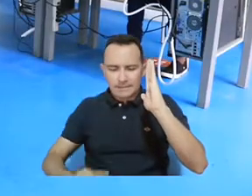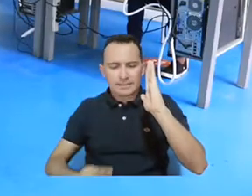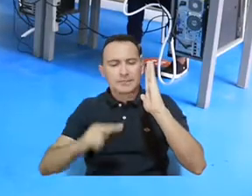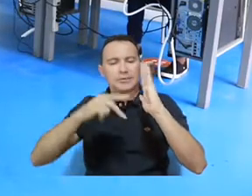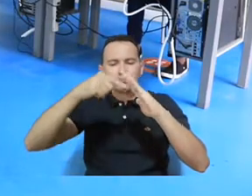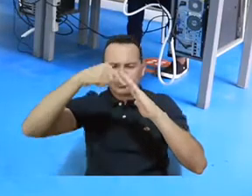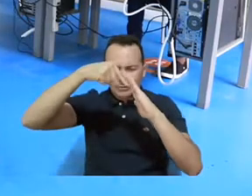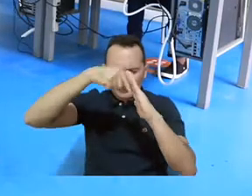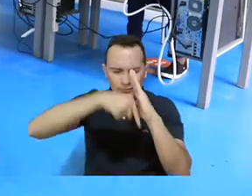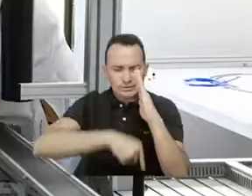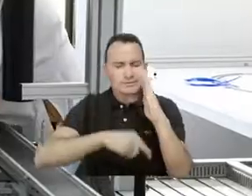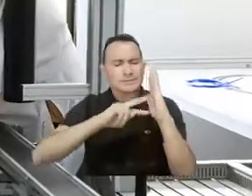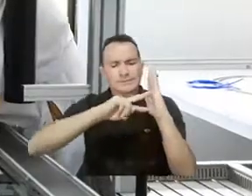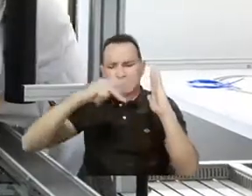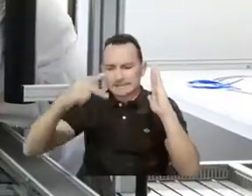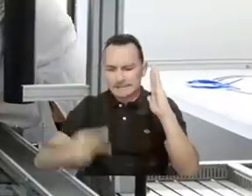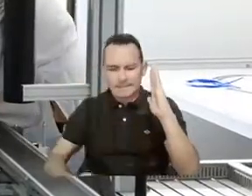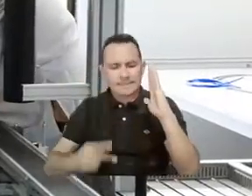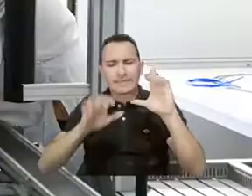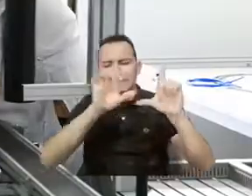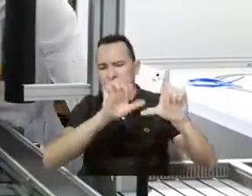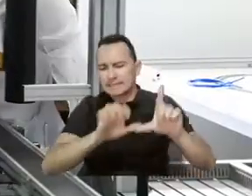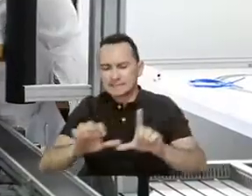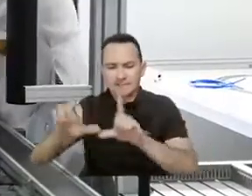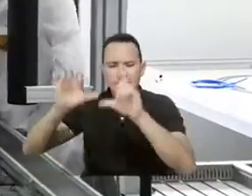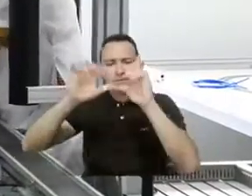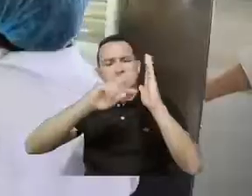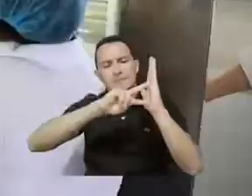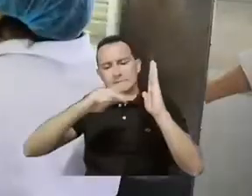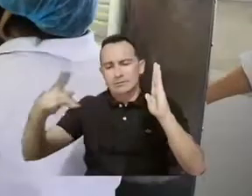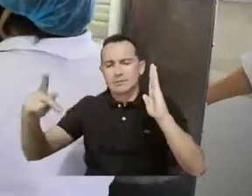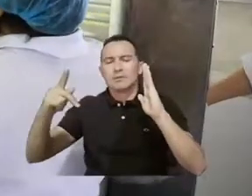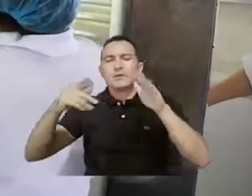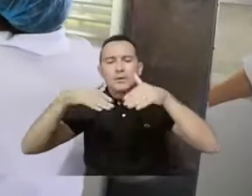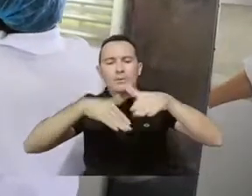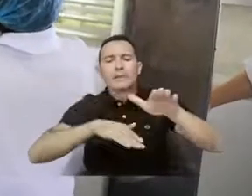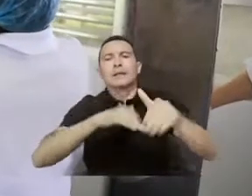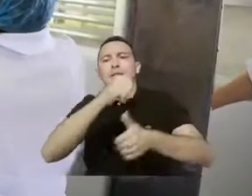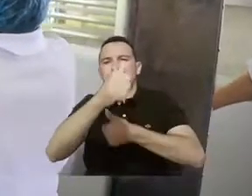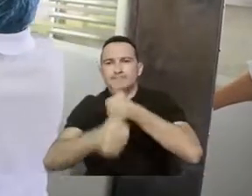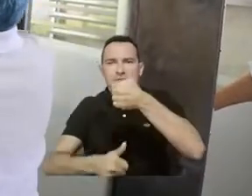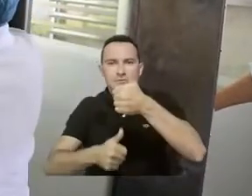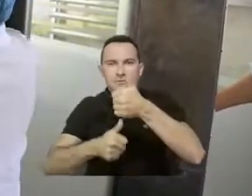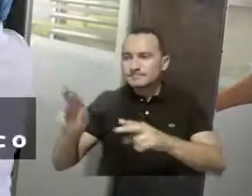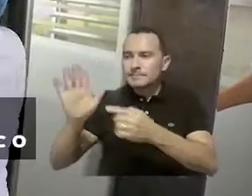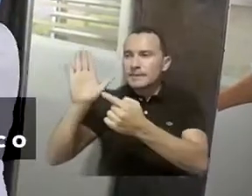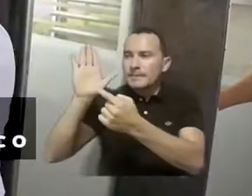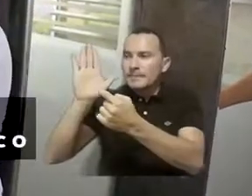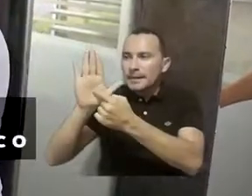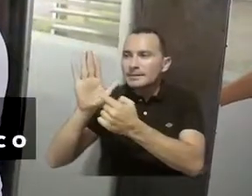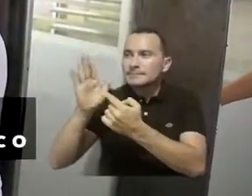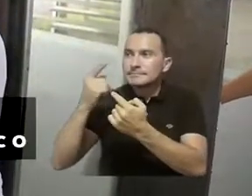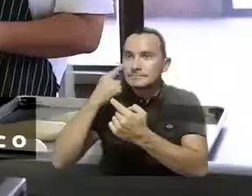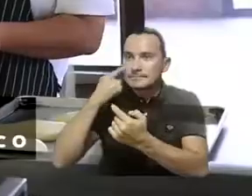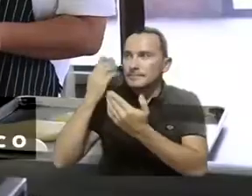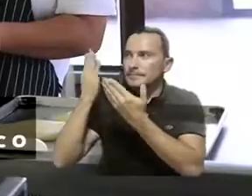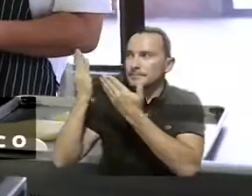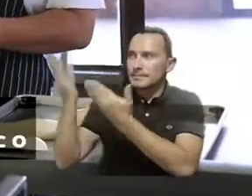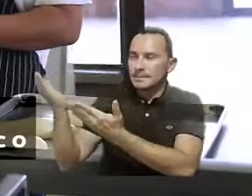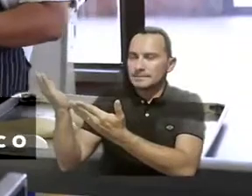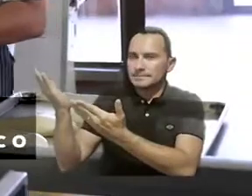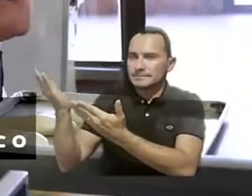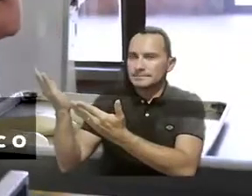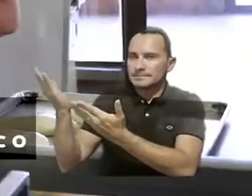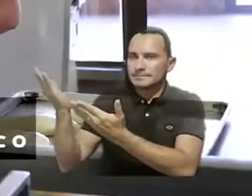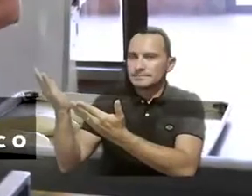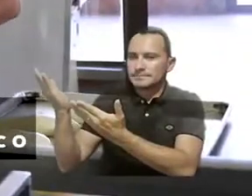técnico, profundización técnica, especialización tecnológica, operarios y auxiliares. Ingresa a